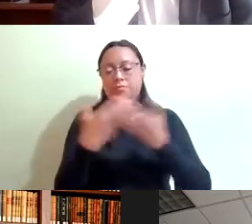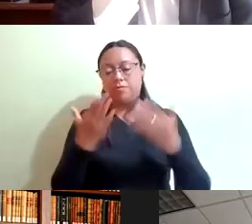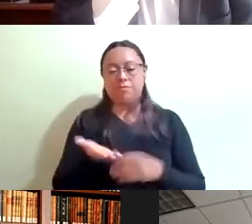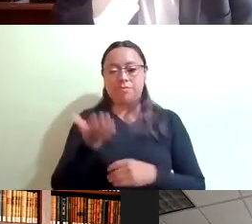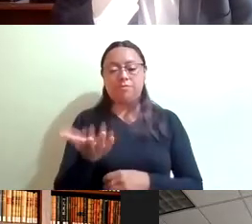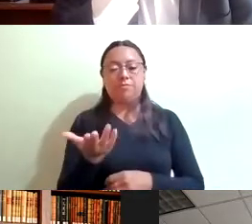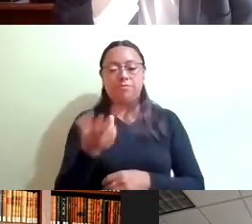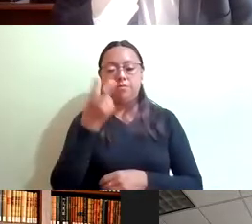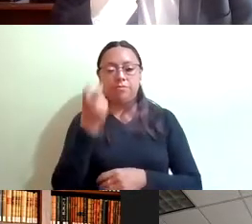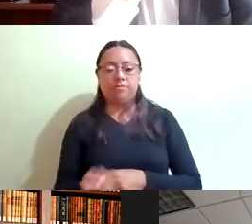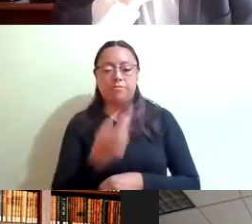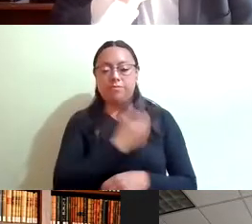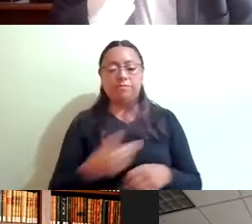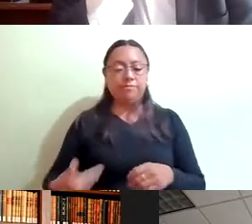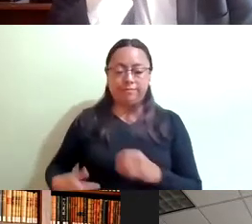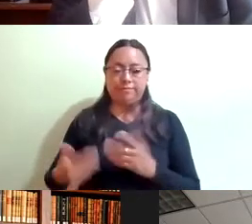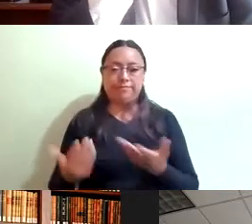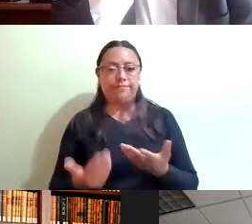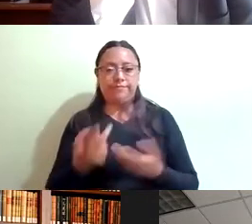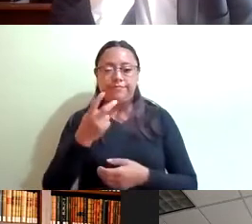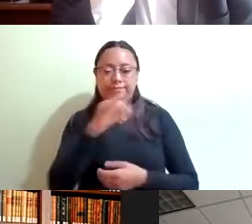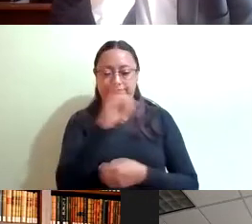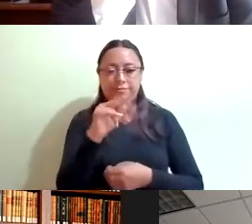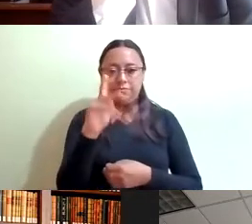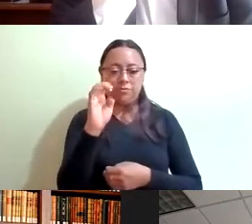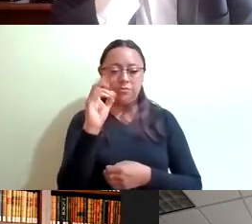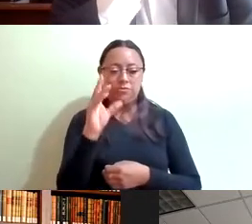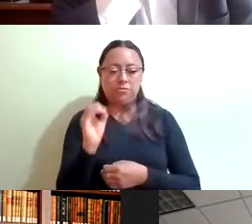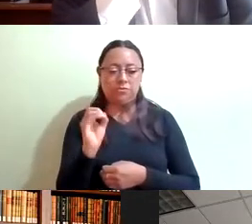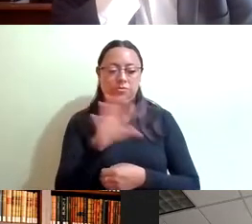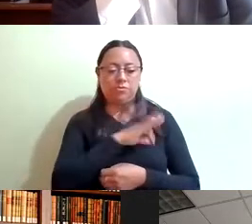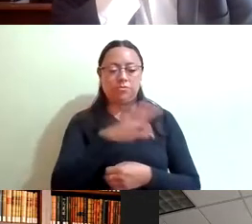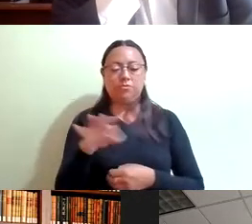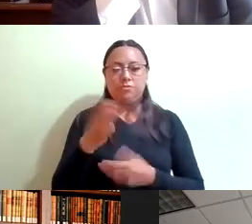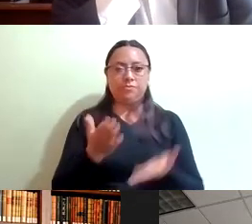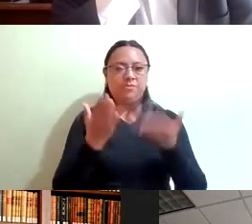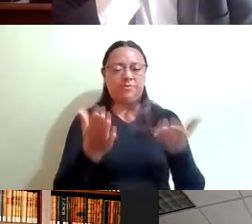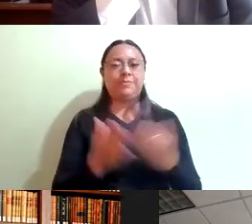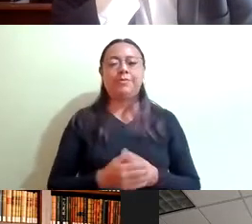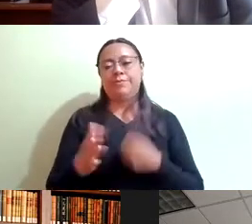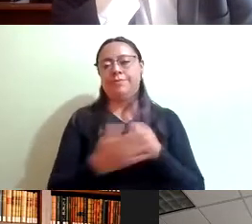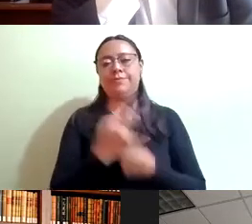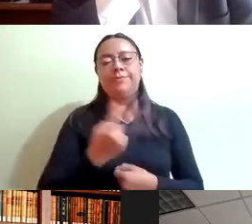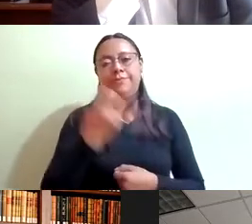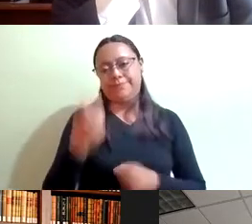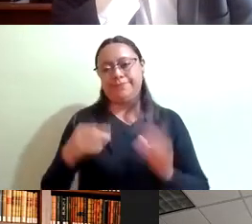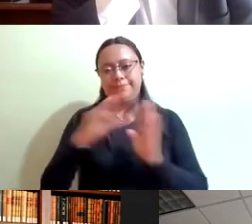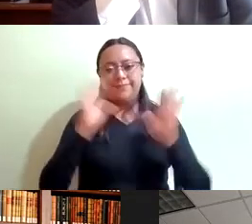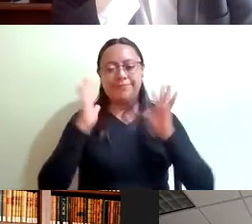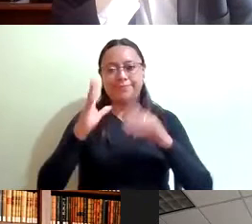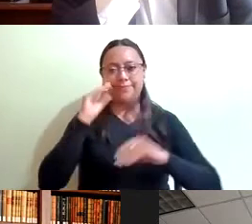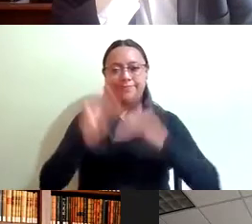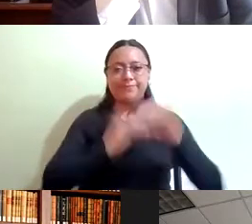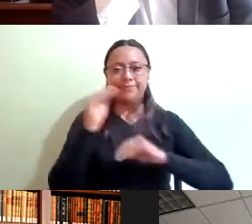Junta de Coordinación Política que pudiera poner a consideración, una vez discutido este punto,